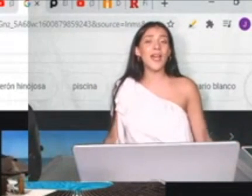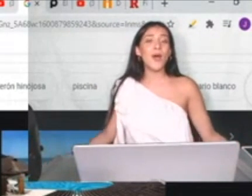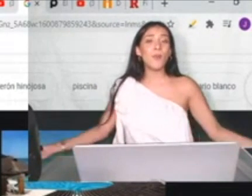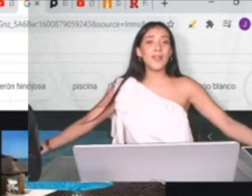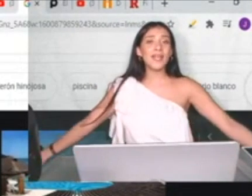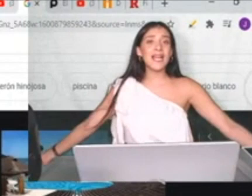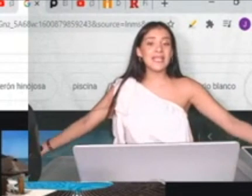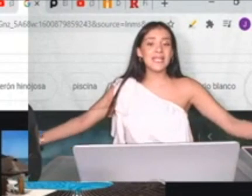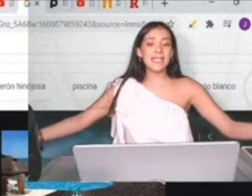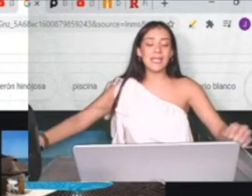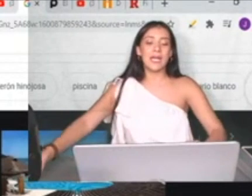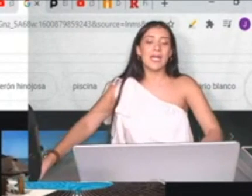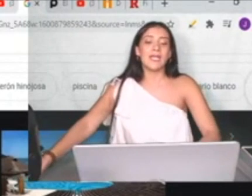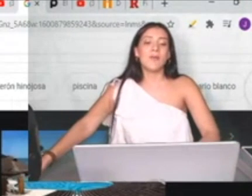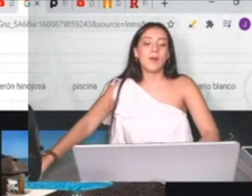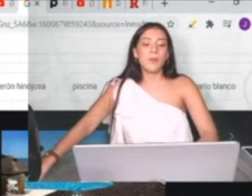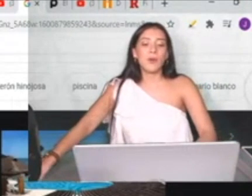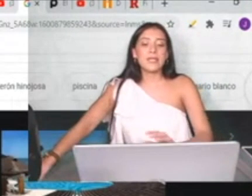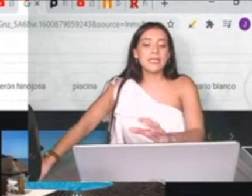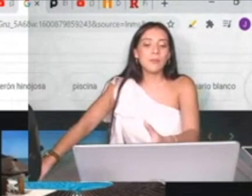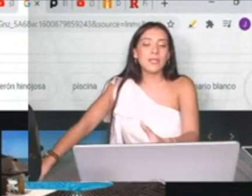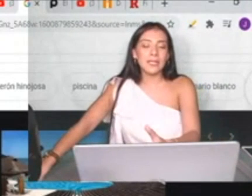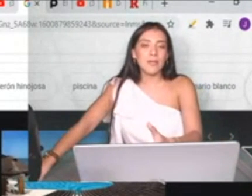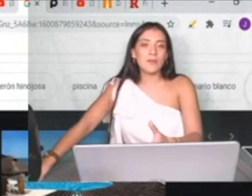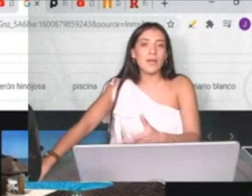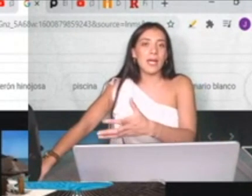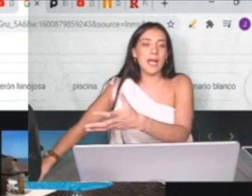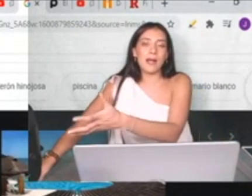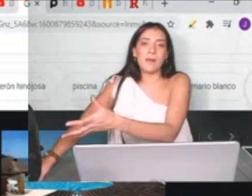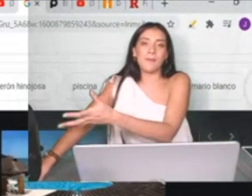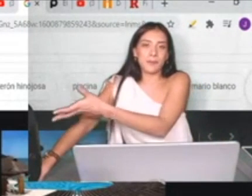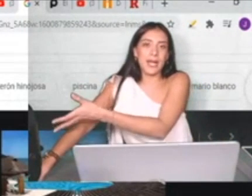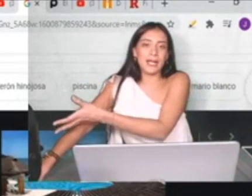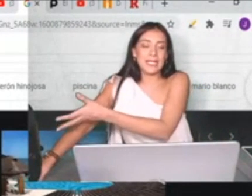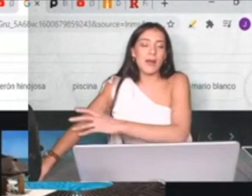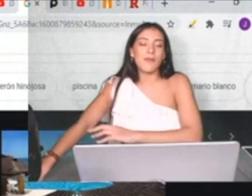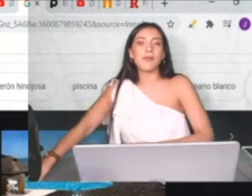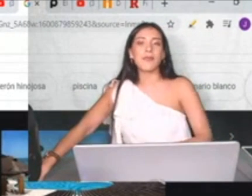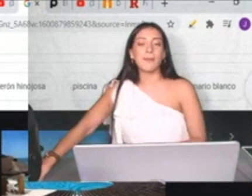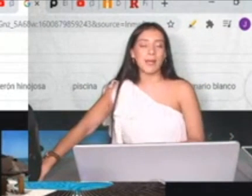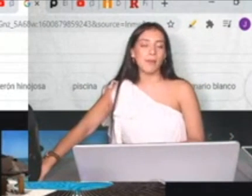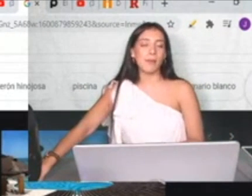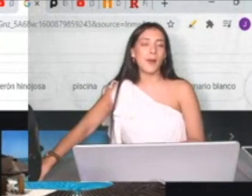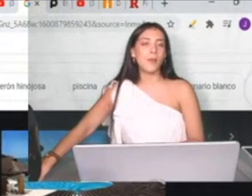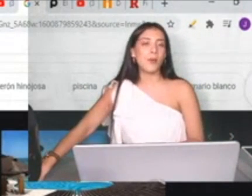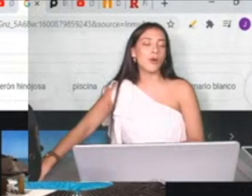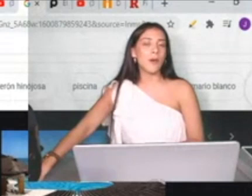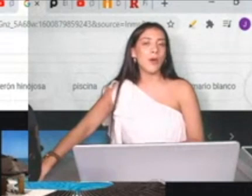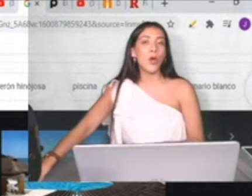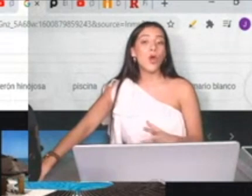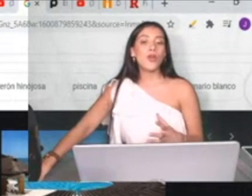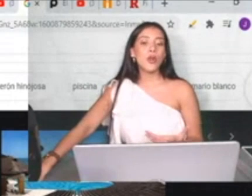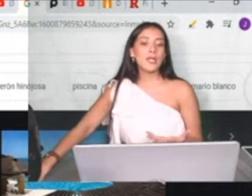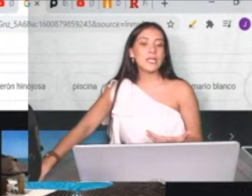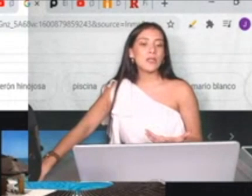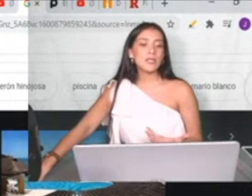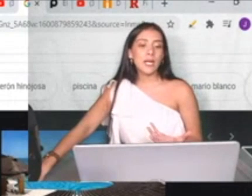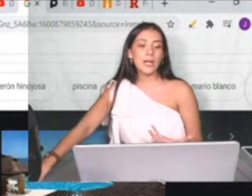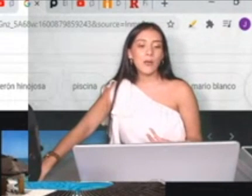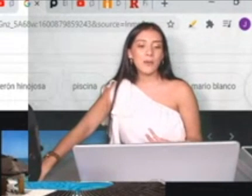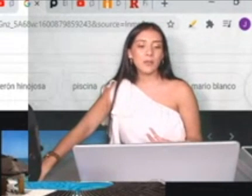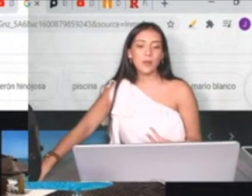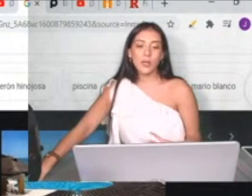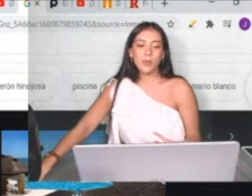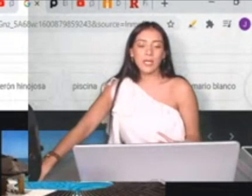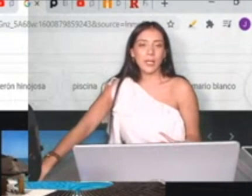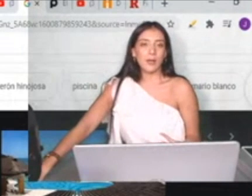¿no? Poderla adquirir. Y bueno, por ese tipo de temas fue el que estaba al frente de para devolver el pueblo lo robado, no le quiso entrar.